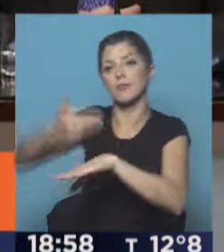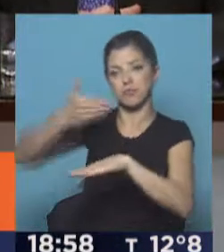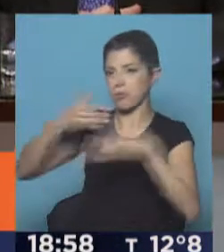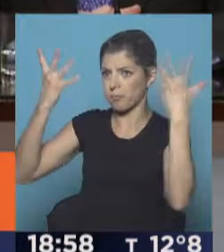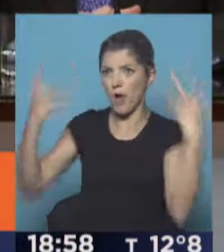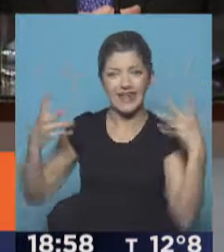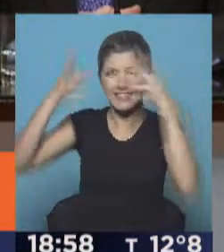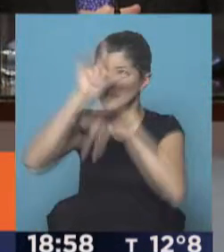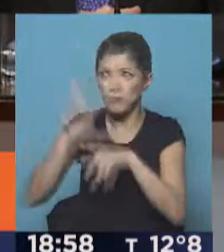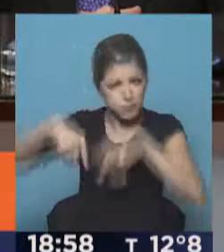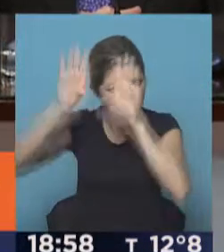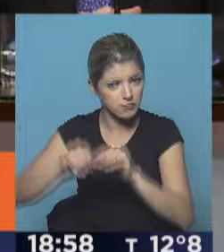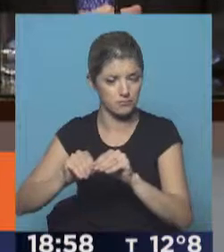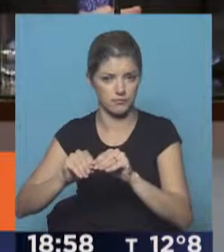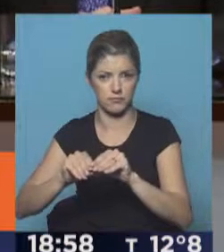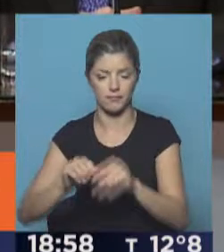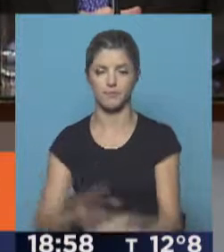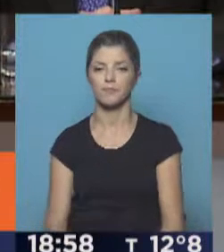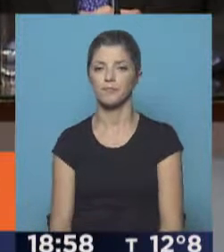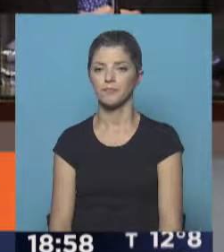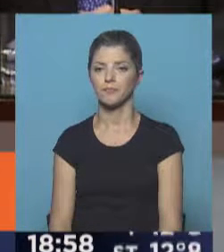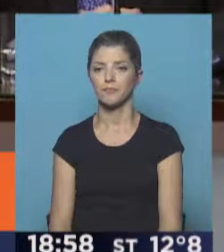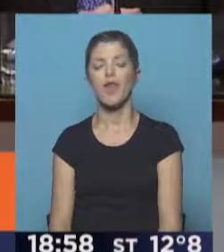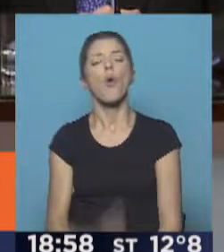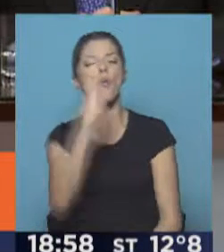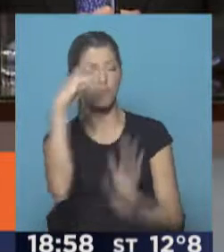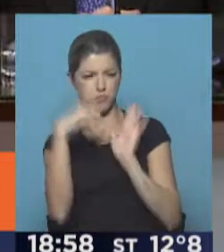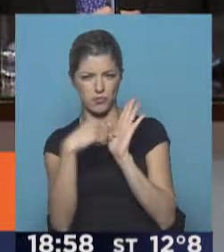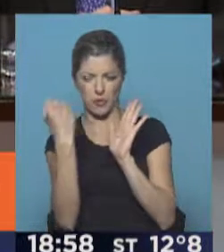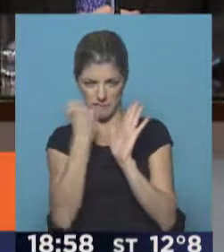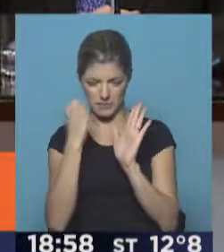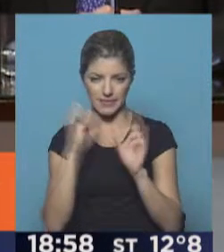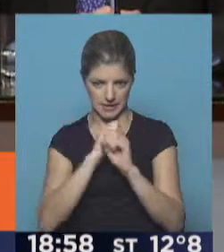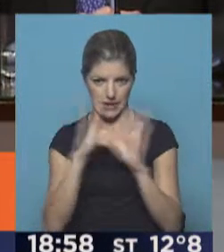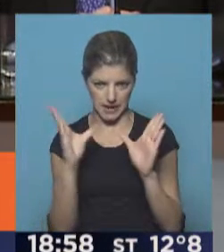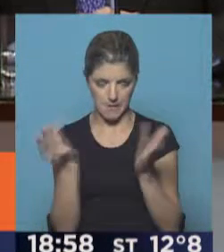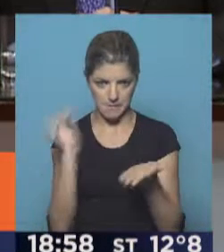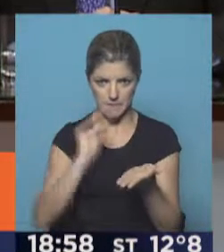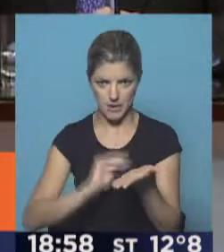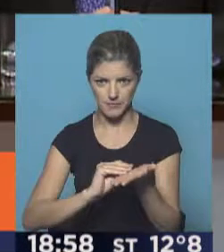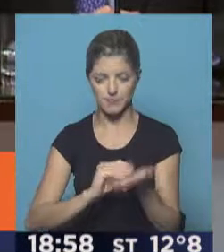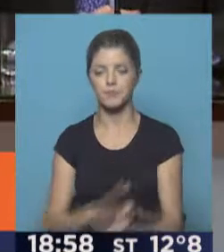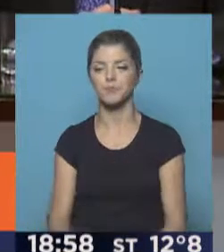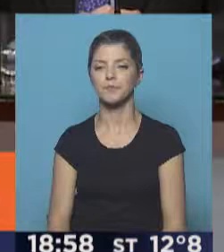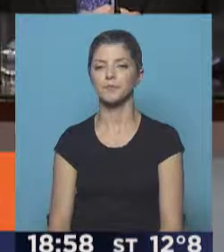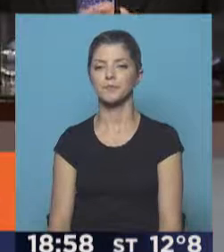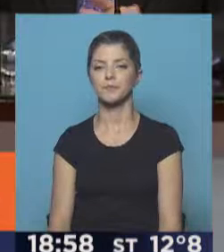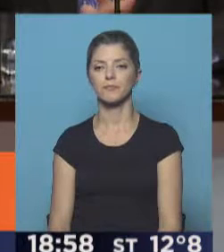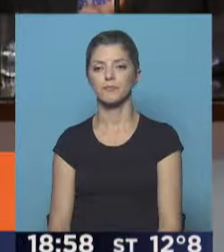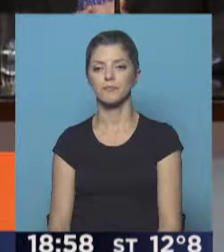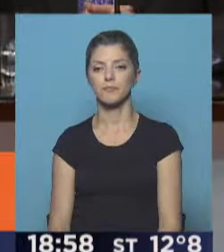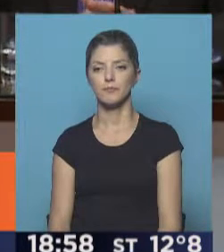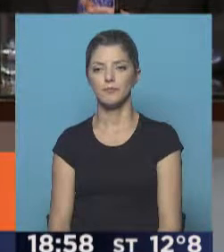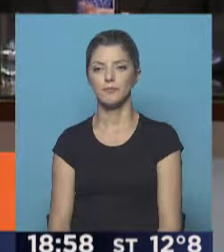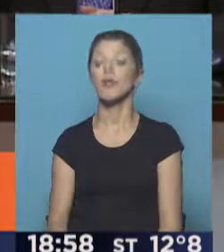integral. Por ahí reforzar un solo punto de esto, también Liliana, que es que todos los